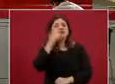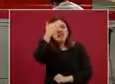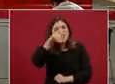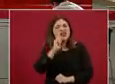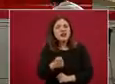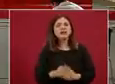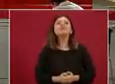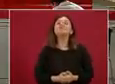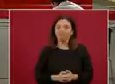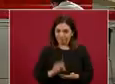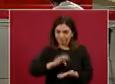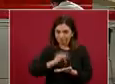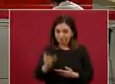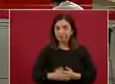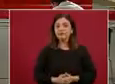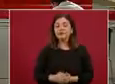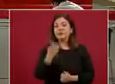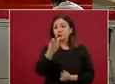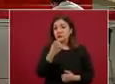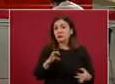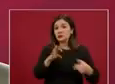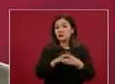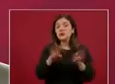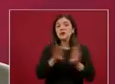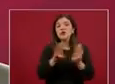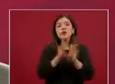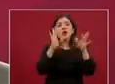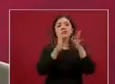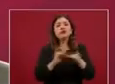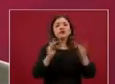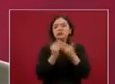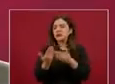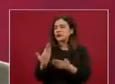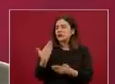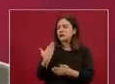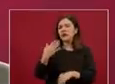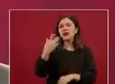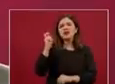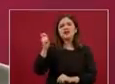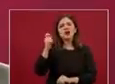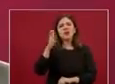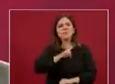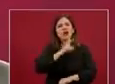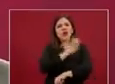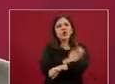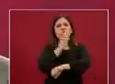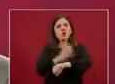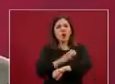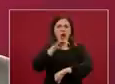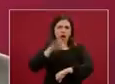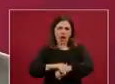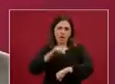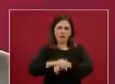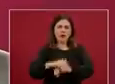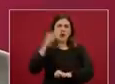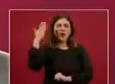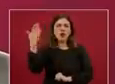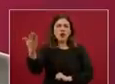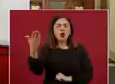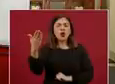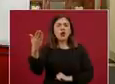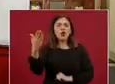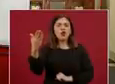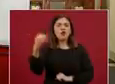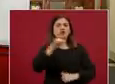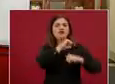Muchas gracias. Esto se relaciona con lo que explicó hace un par de días nuestro colega y amigo, el